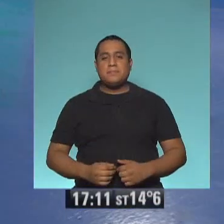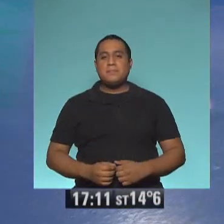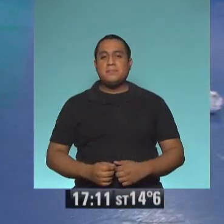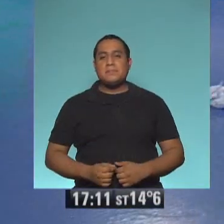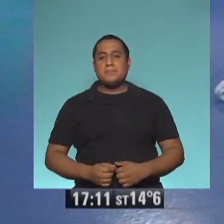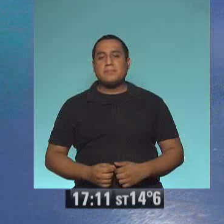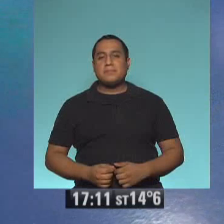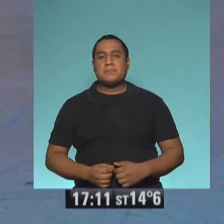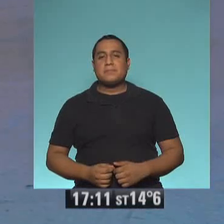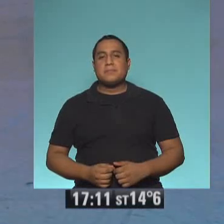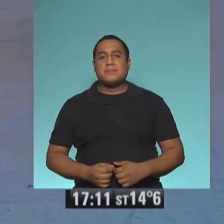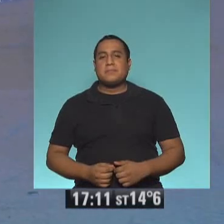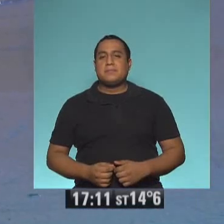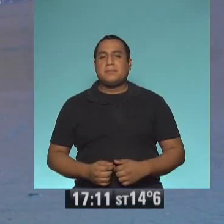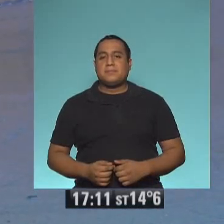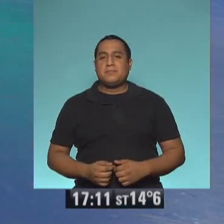pero